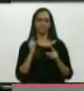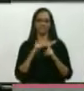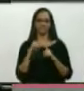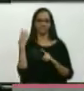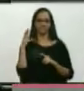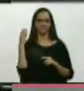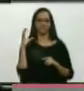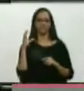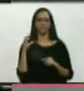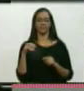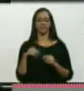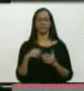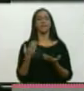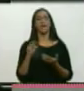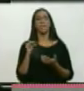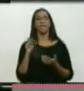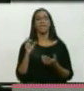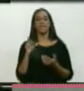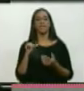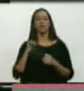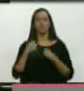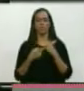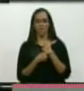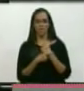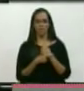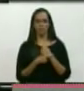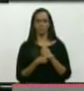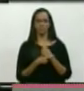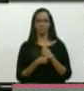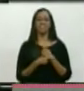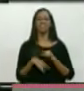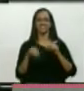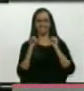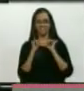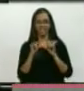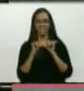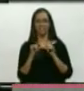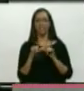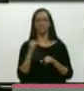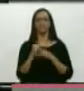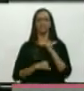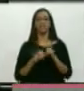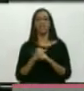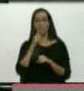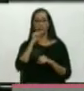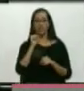Colombia. Caso Merlano y Guaidó. Y Guaidó sigue en el exterior y